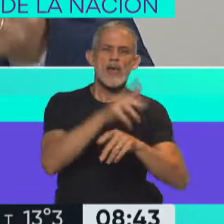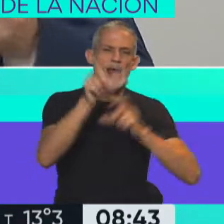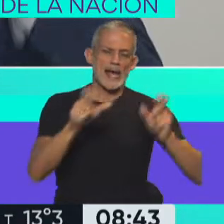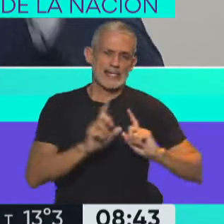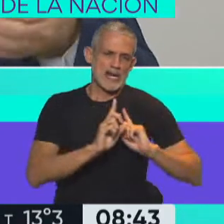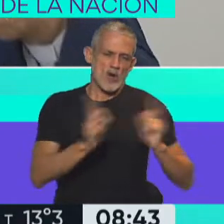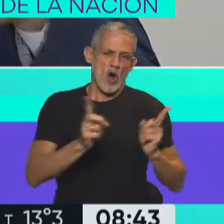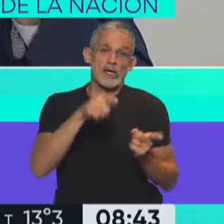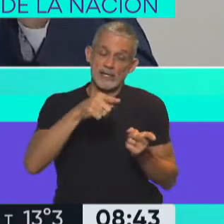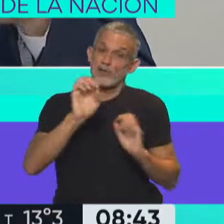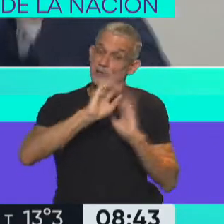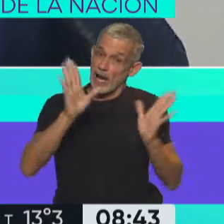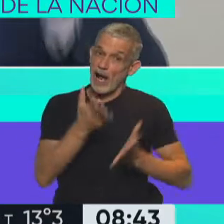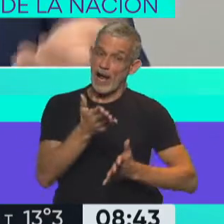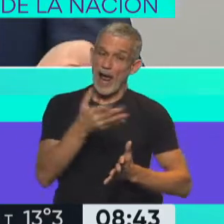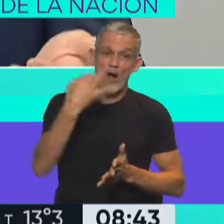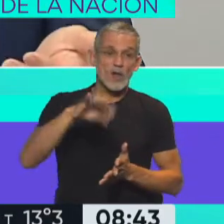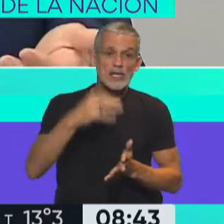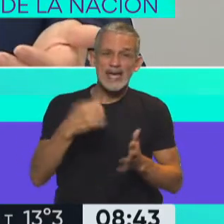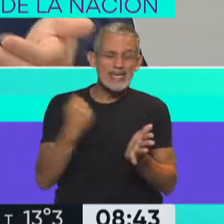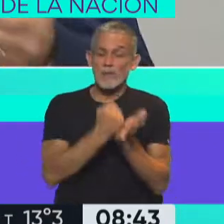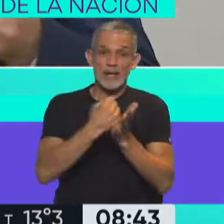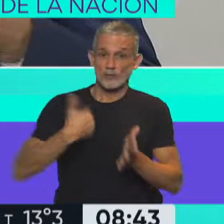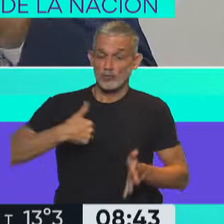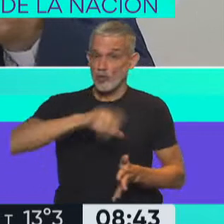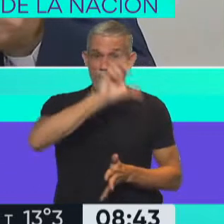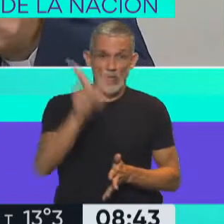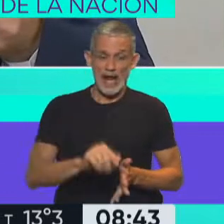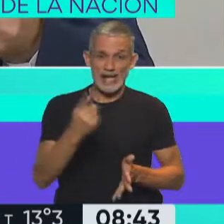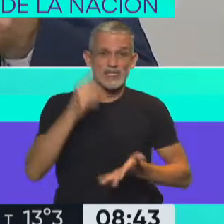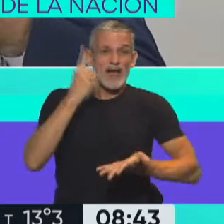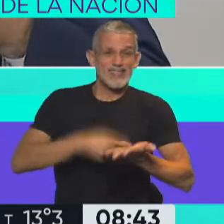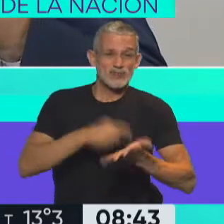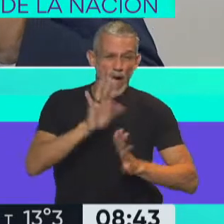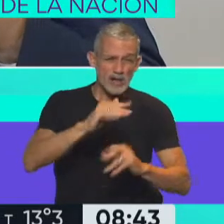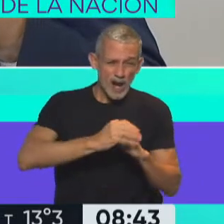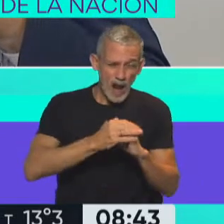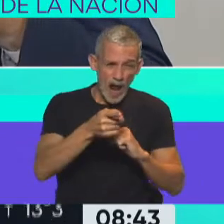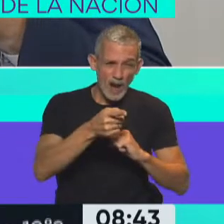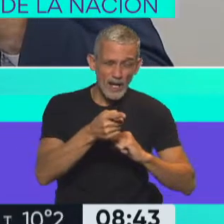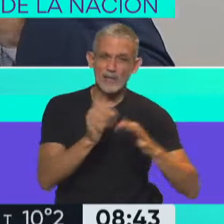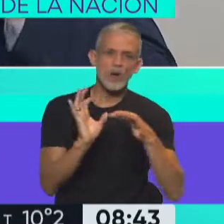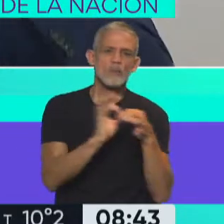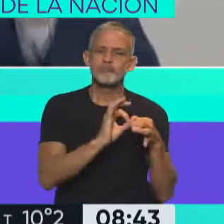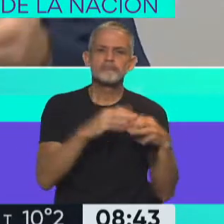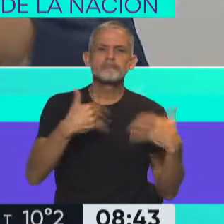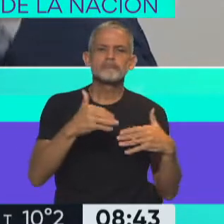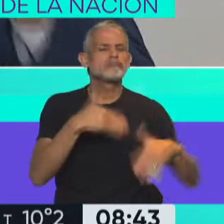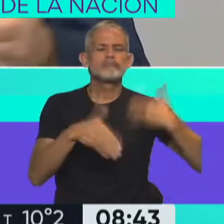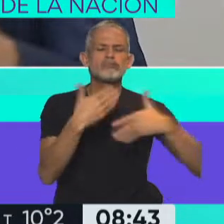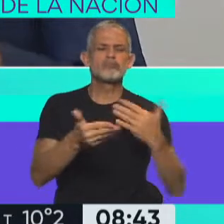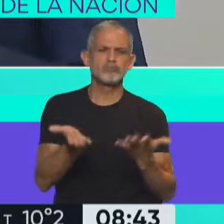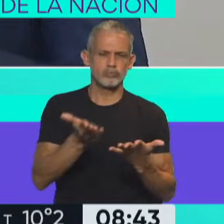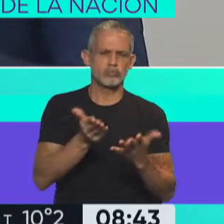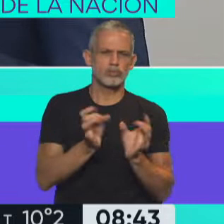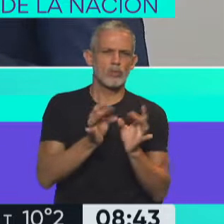y eso, seamos claros, ha tenido un impacto en toda la Argentina, porque esas decisiones implican una aceleración de todo